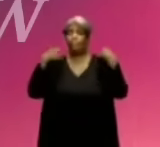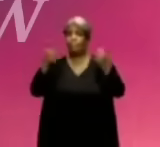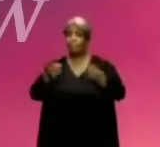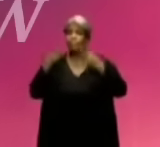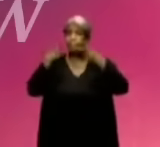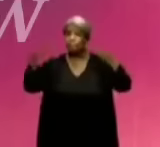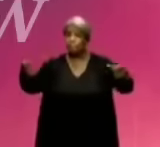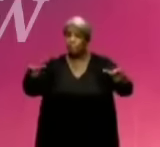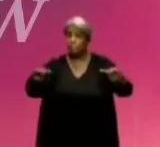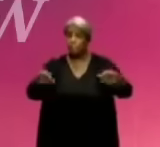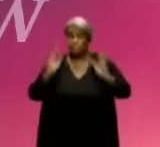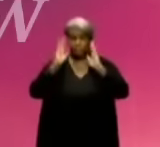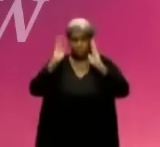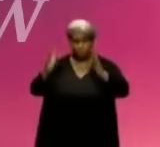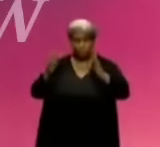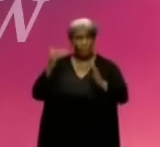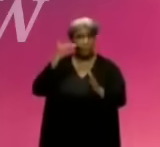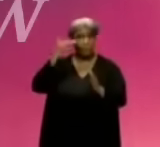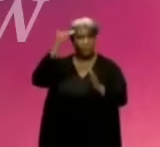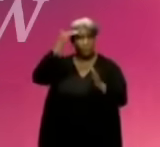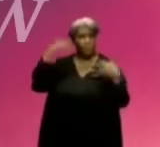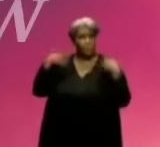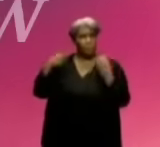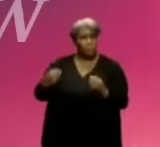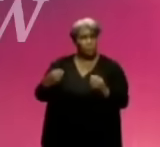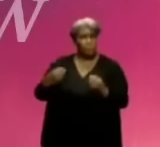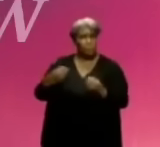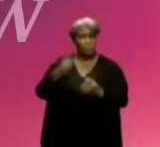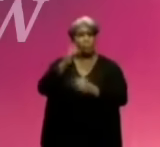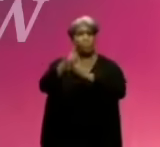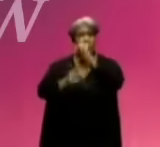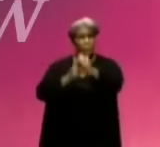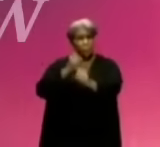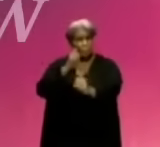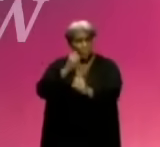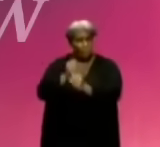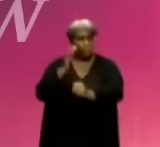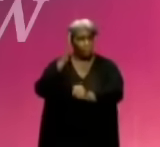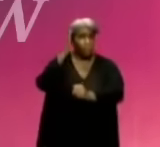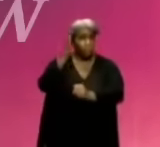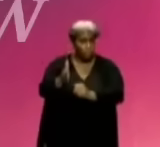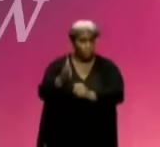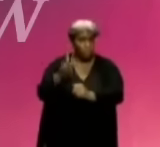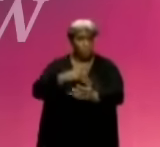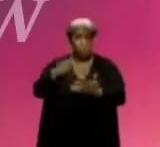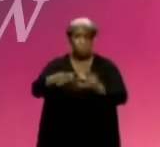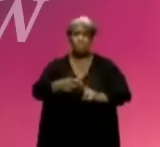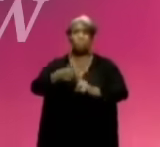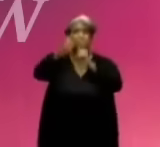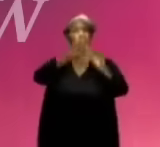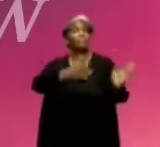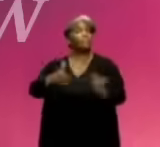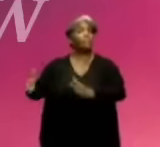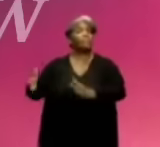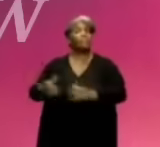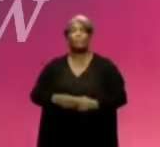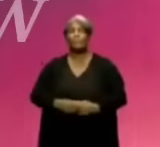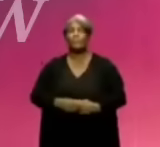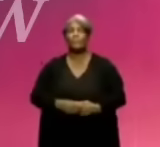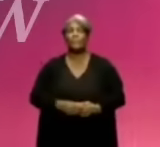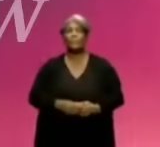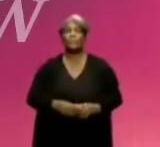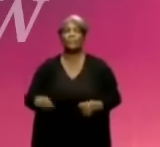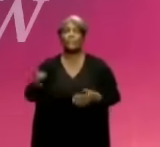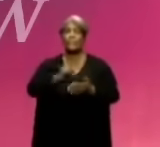parte de salud mental, para el año que viene tenemos también planes especiales. Hicimos una, como discutimos ya